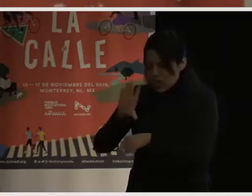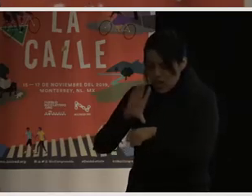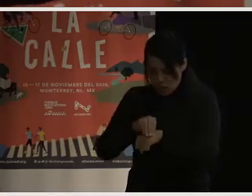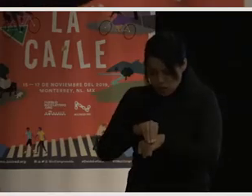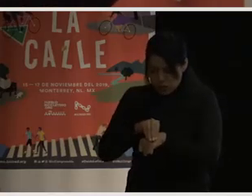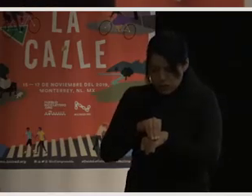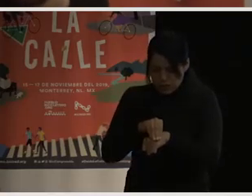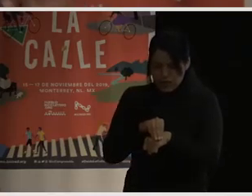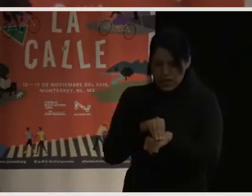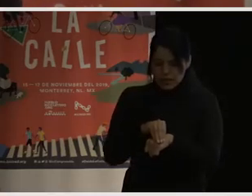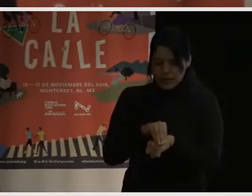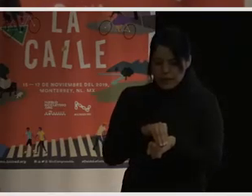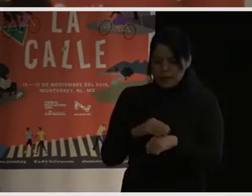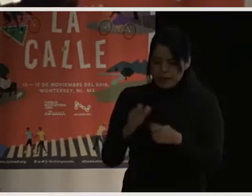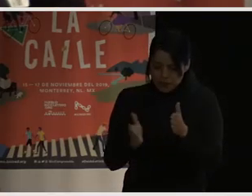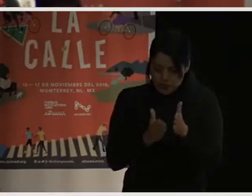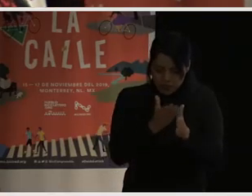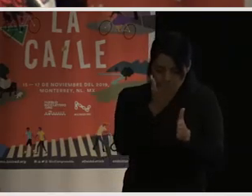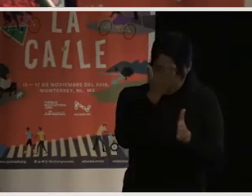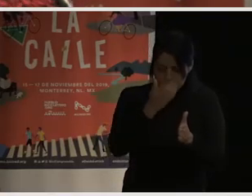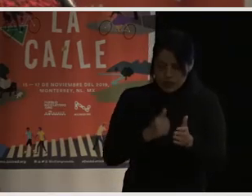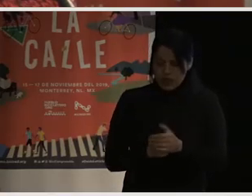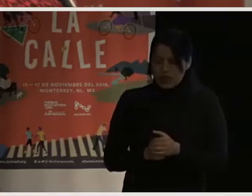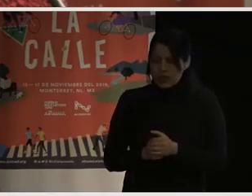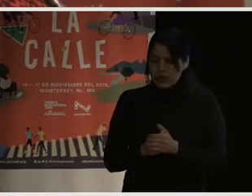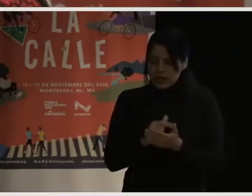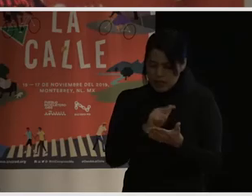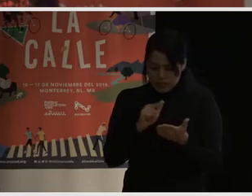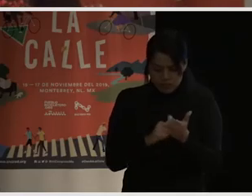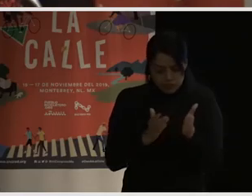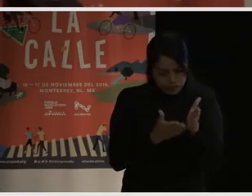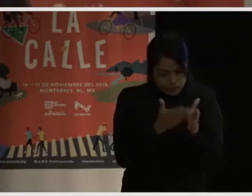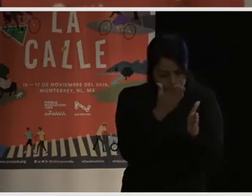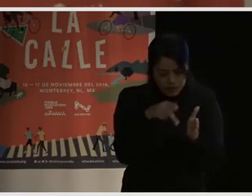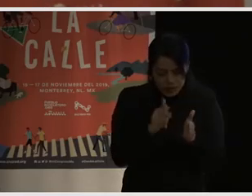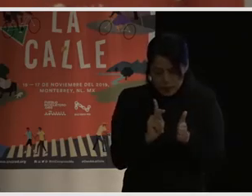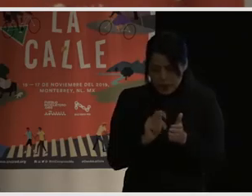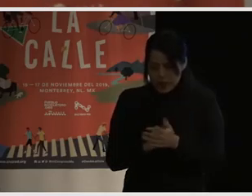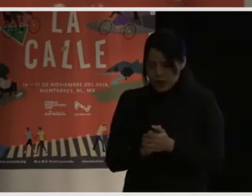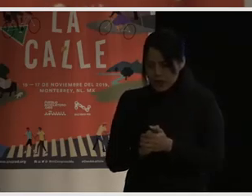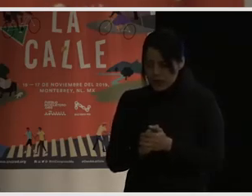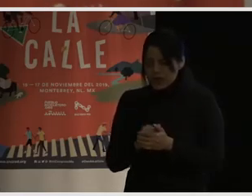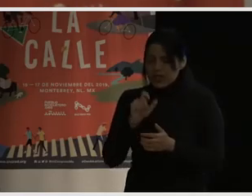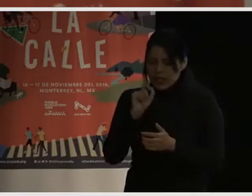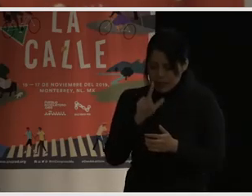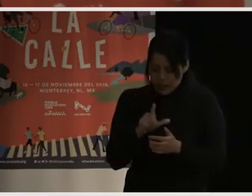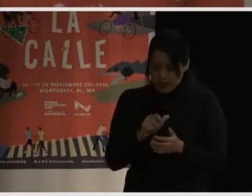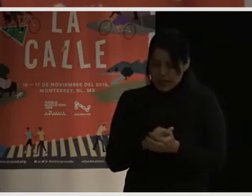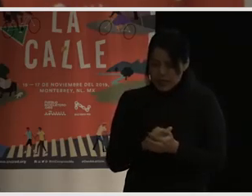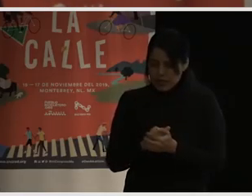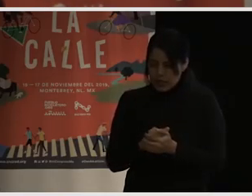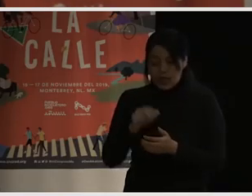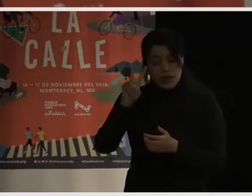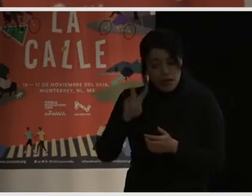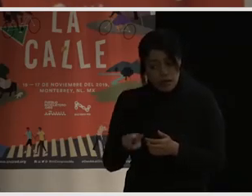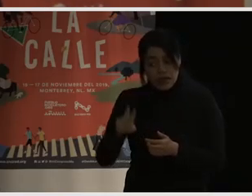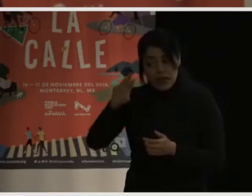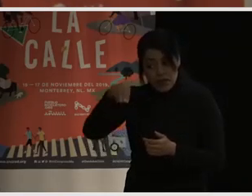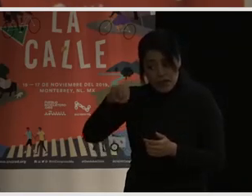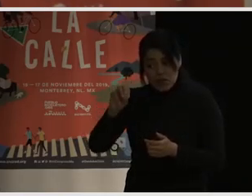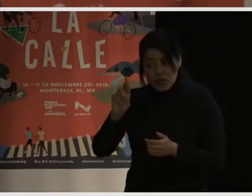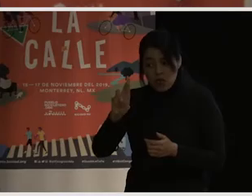ir generando este tipo de infraestructura en estas zonas pero que al mismo tiempo y la realidad de morelia y